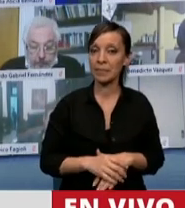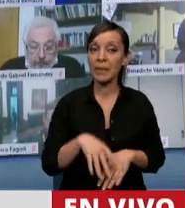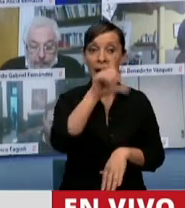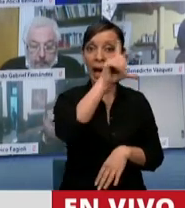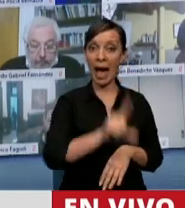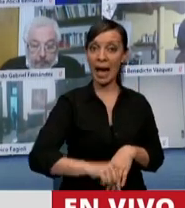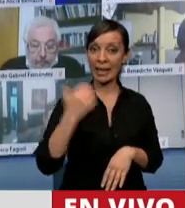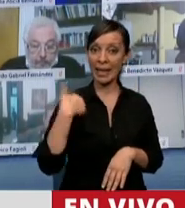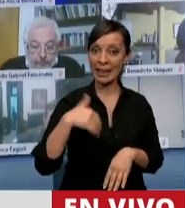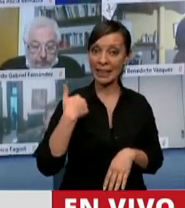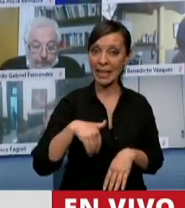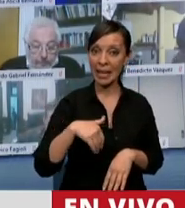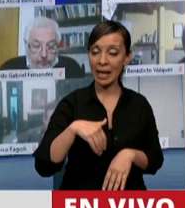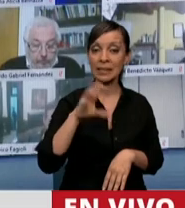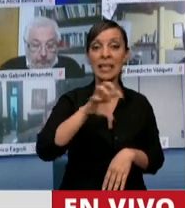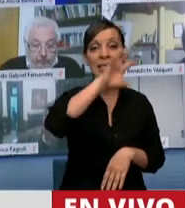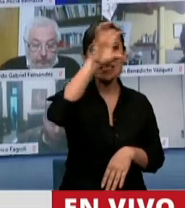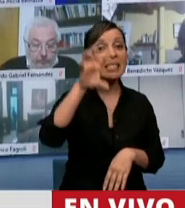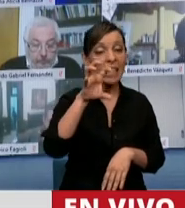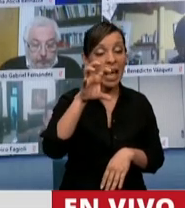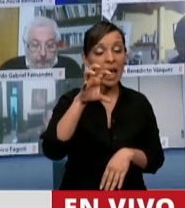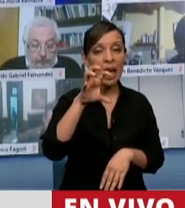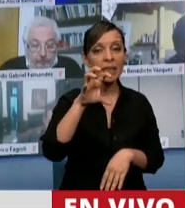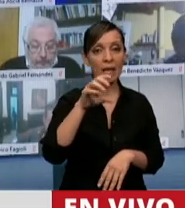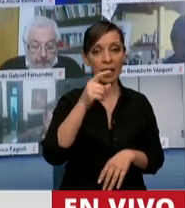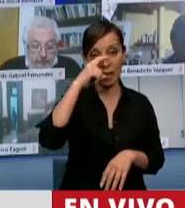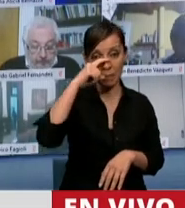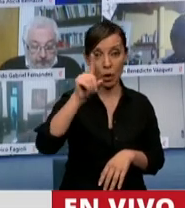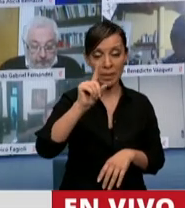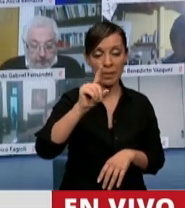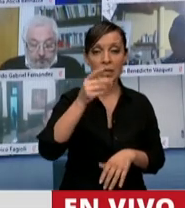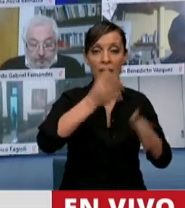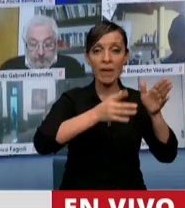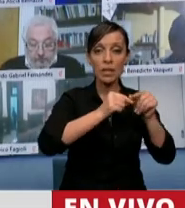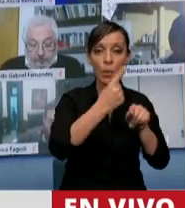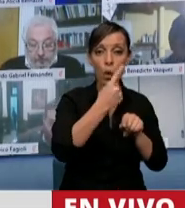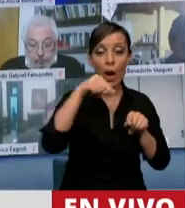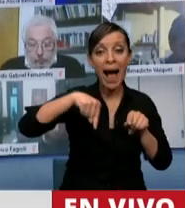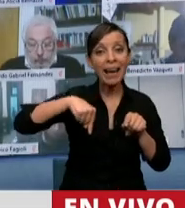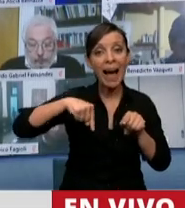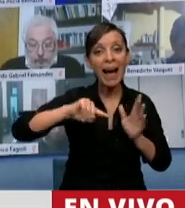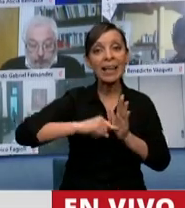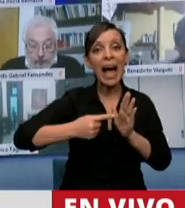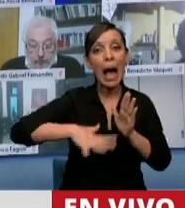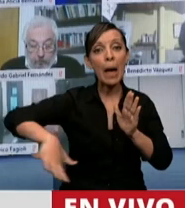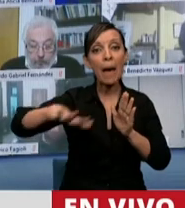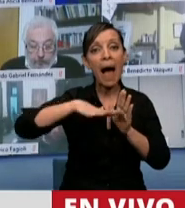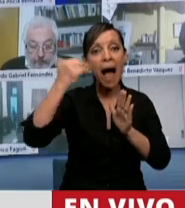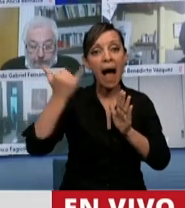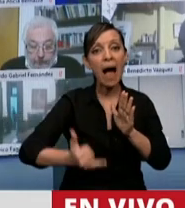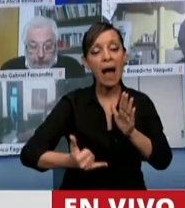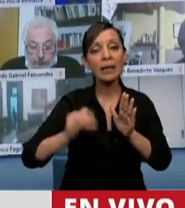país que tiene 7 provincias en fase 1 en la ciudad de buenos aires tenemos